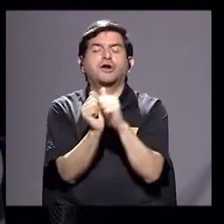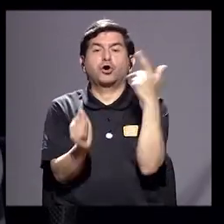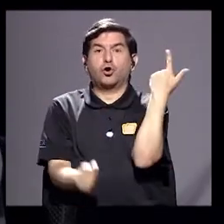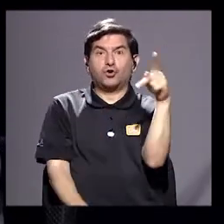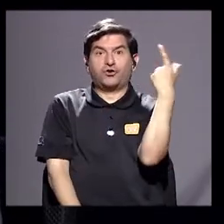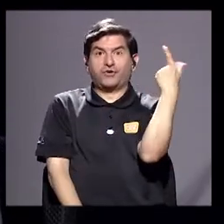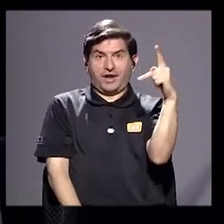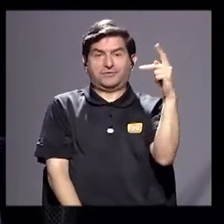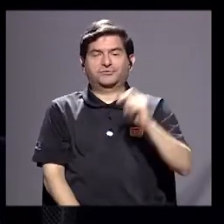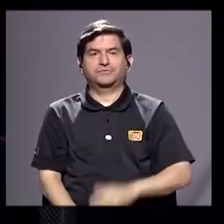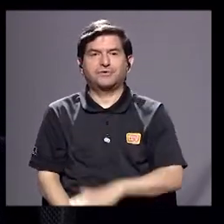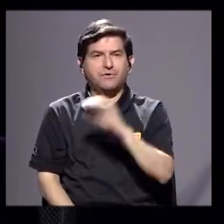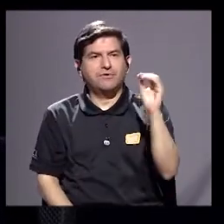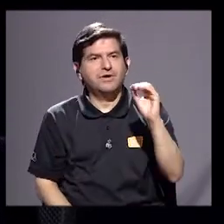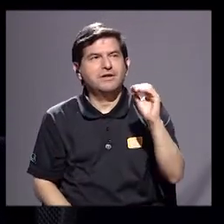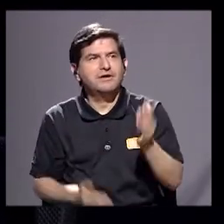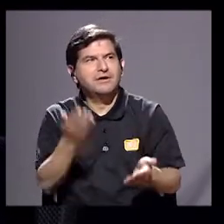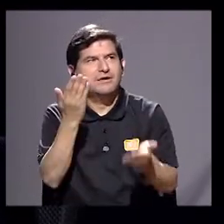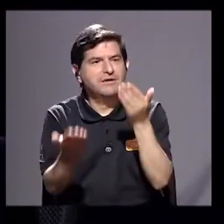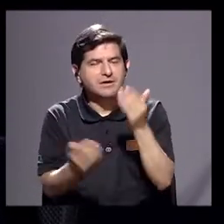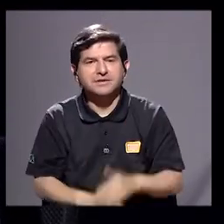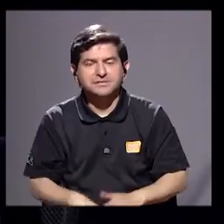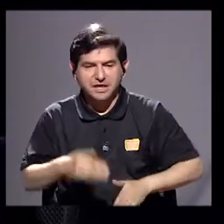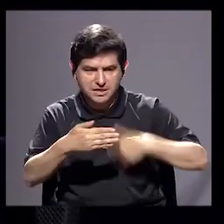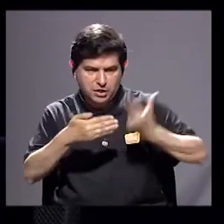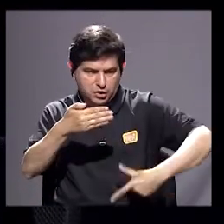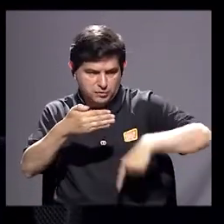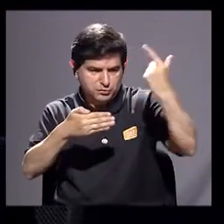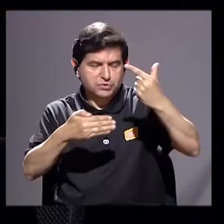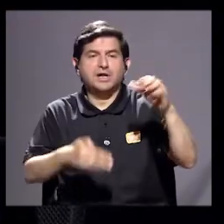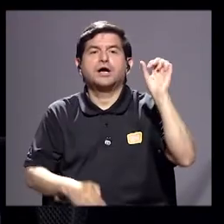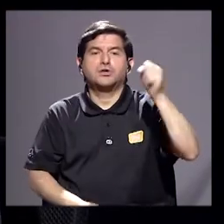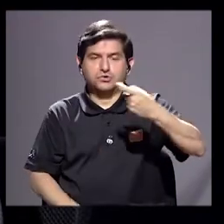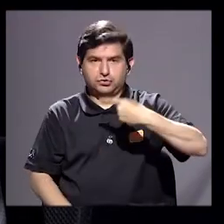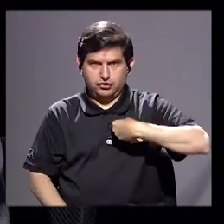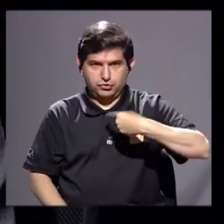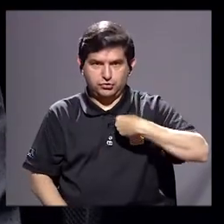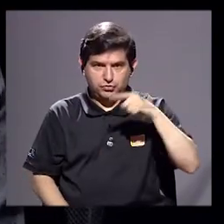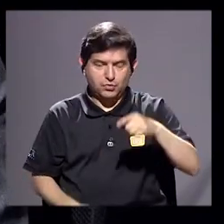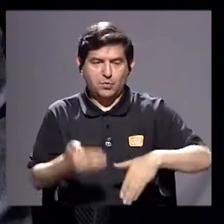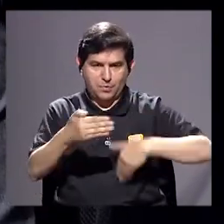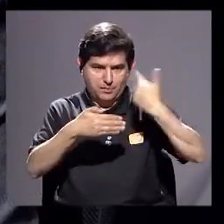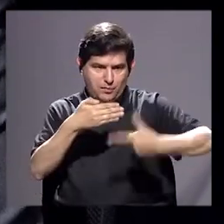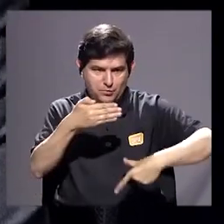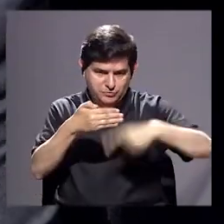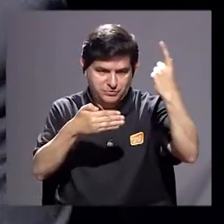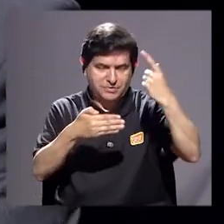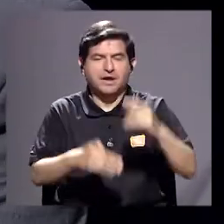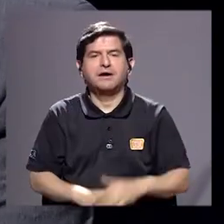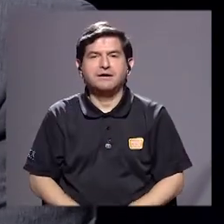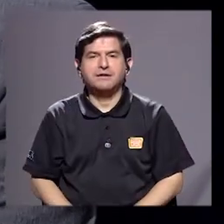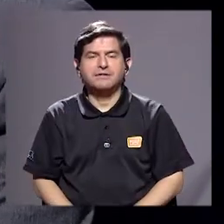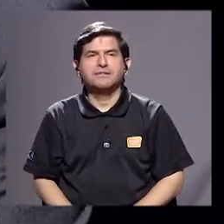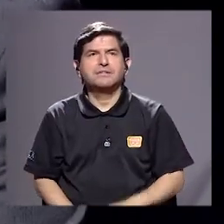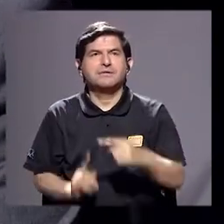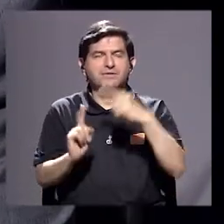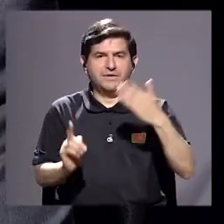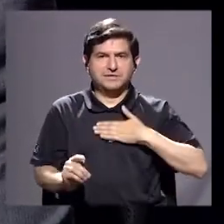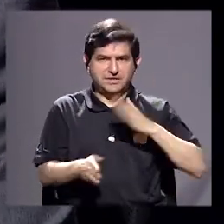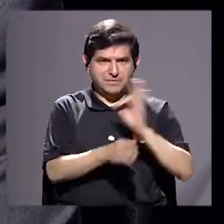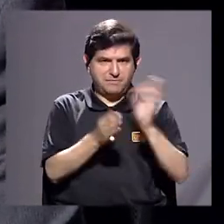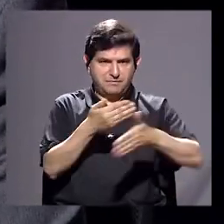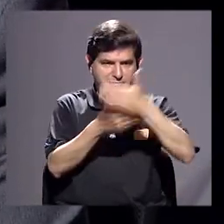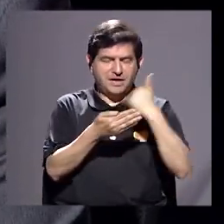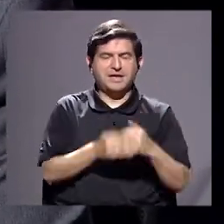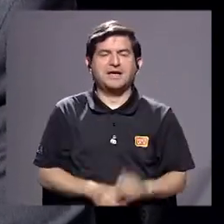y en la parte del posgrado pues sí opté por ese por este posgrado que incluso desde mi función anterior en la